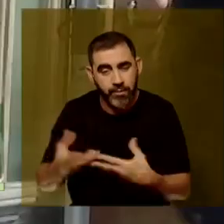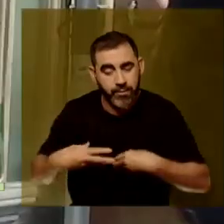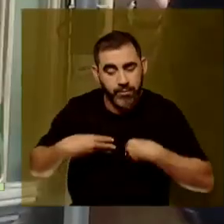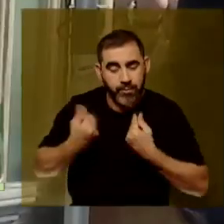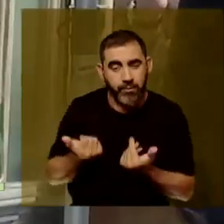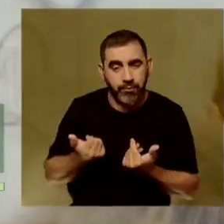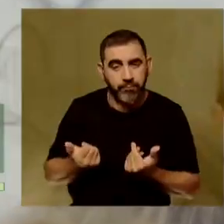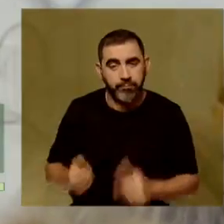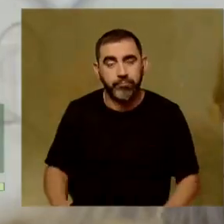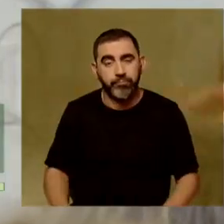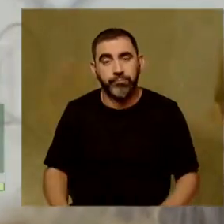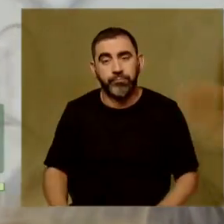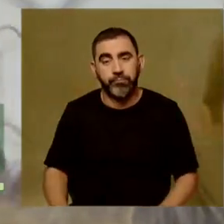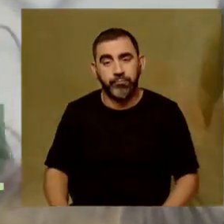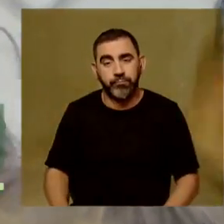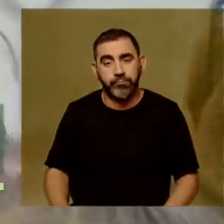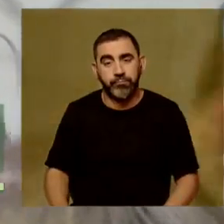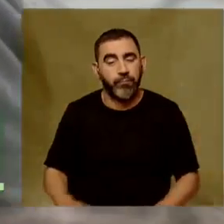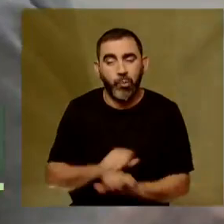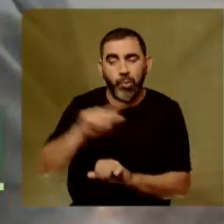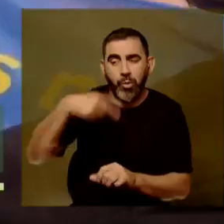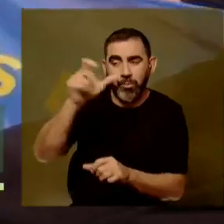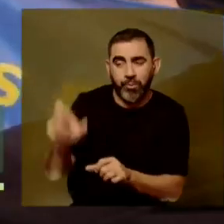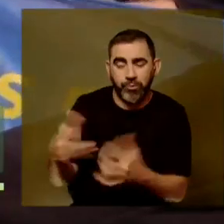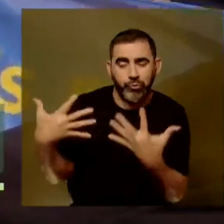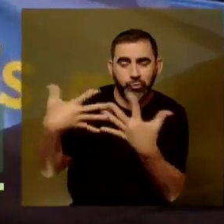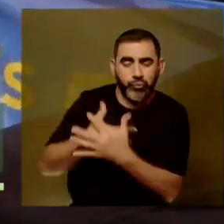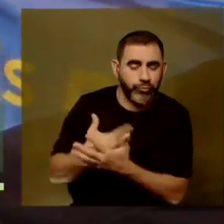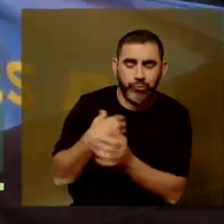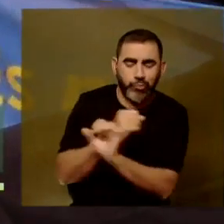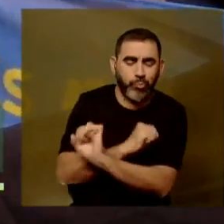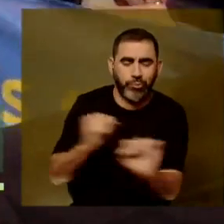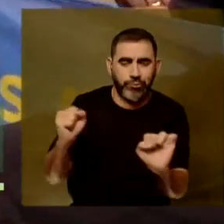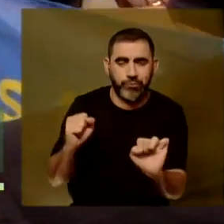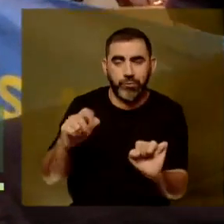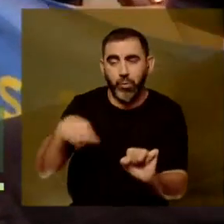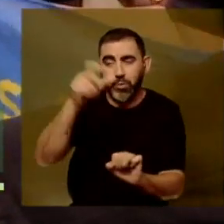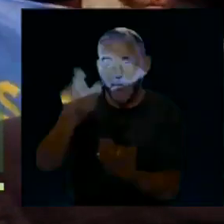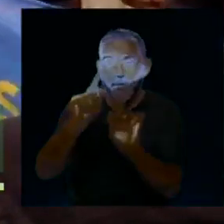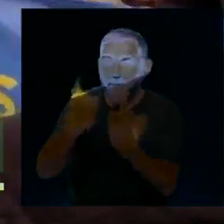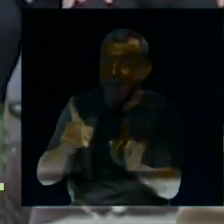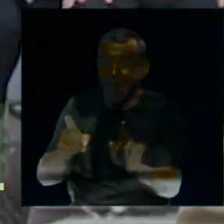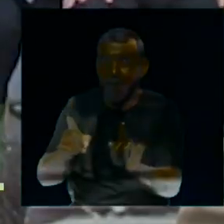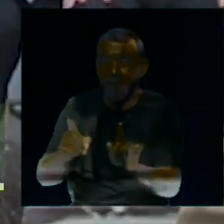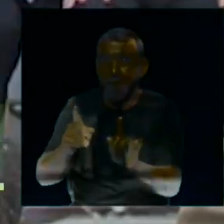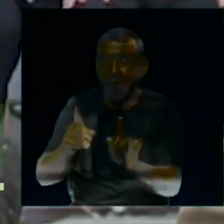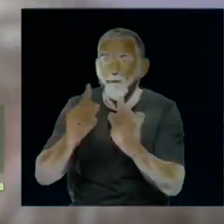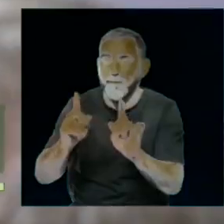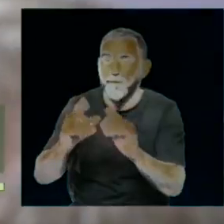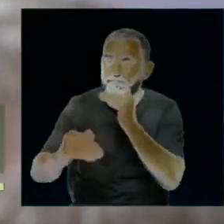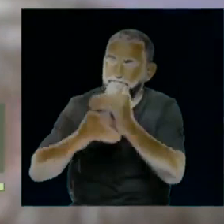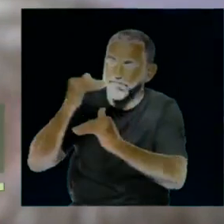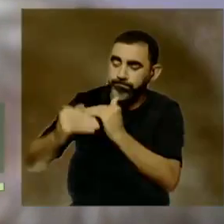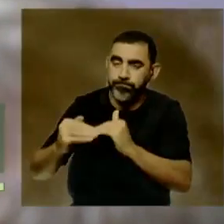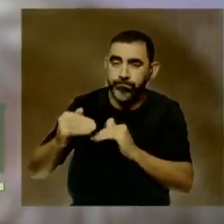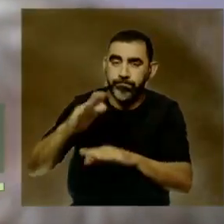que el otro no puede estar pasando miserias, que el otro no puede estar sufriendo, que el otro tiene que tener una forma de salir desde el